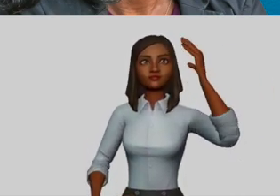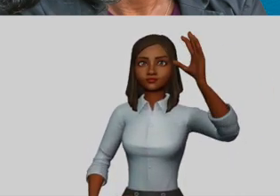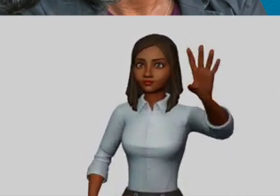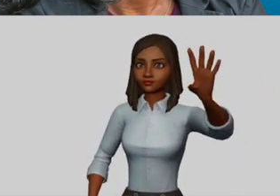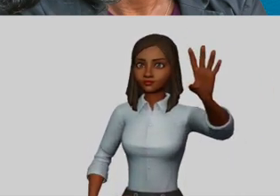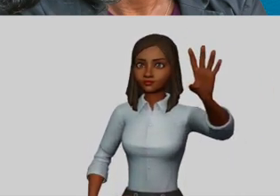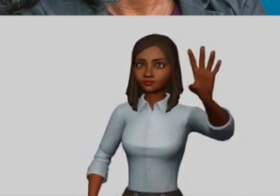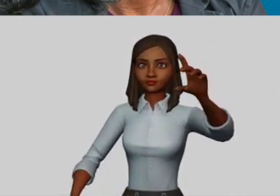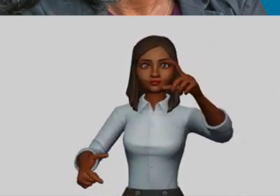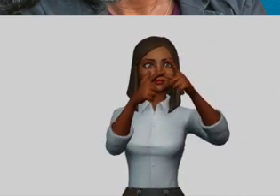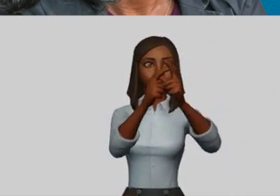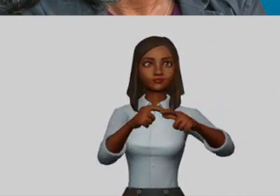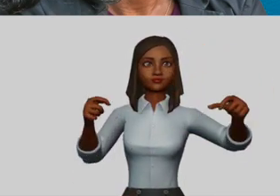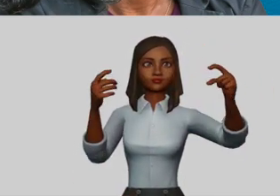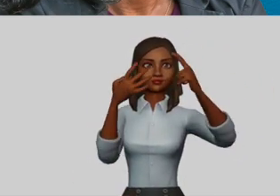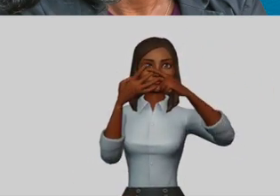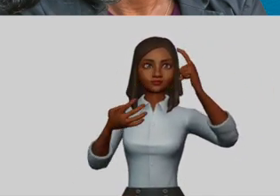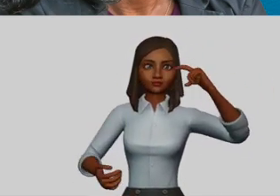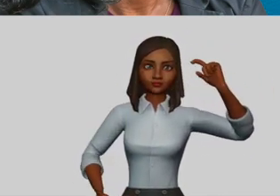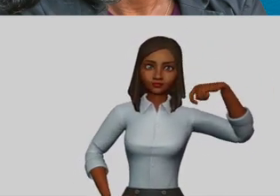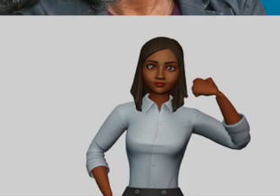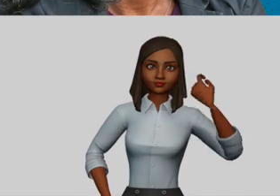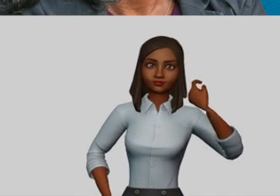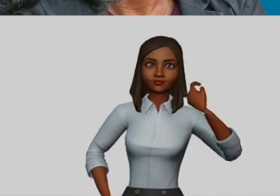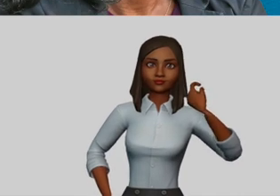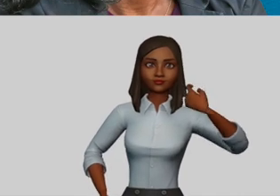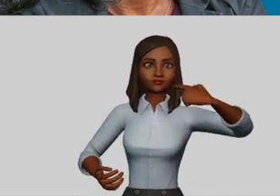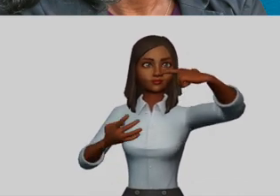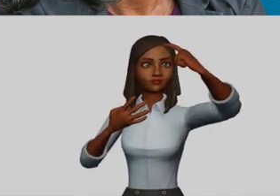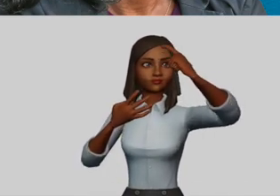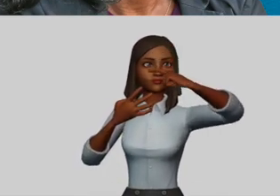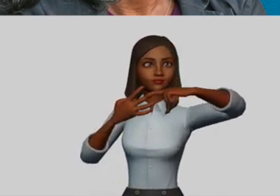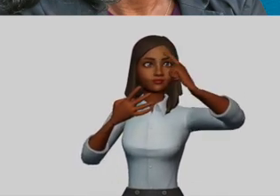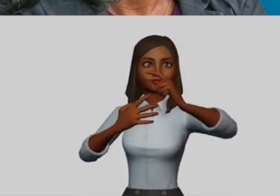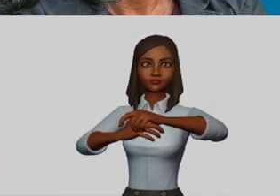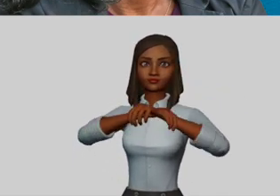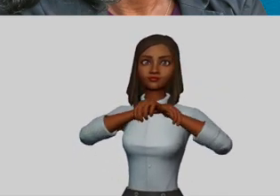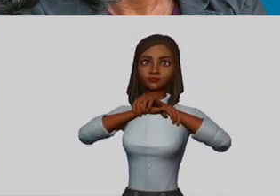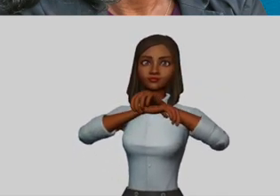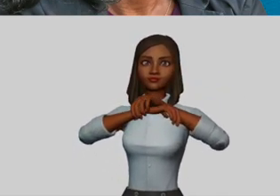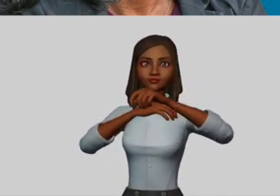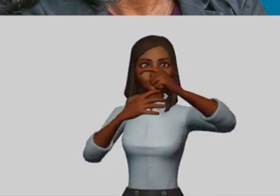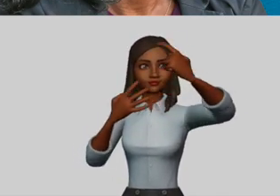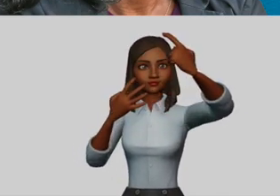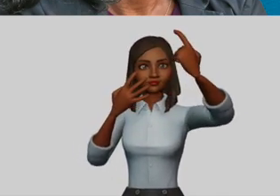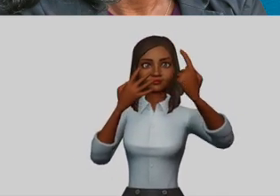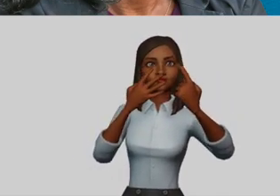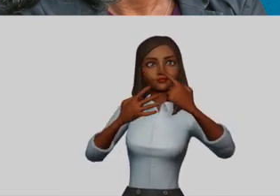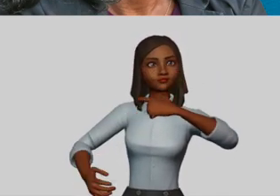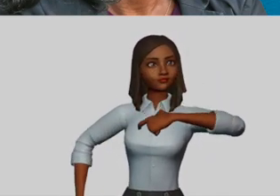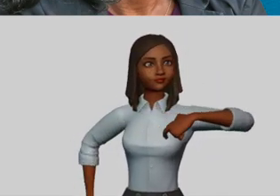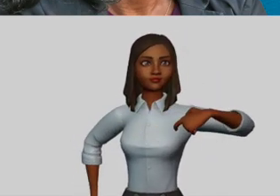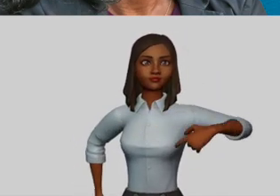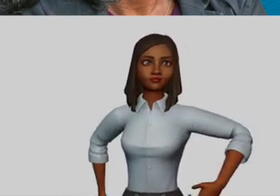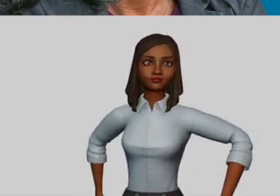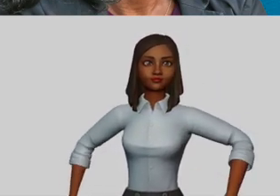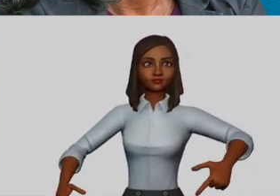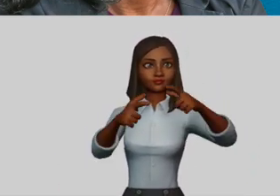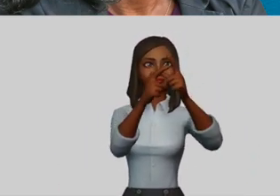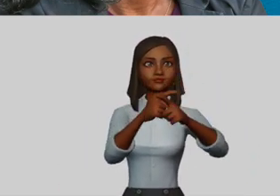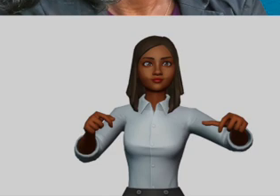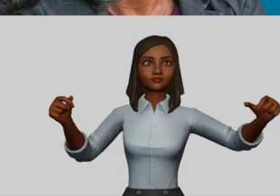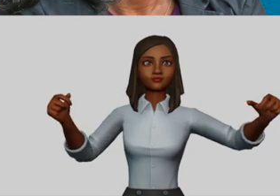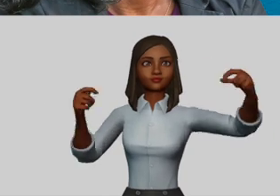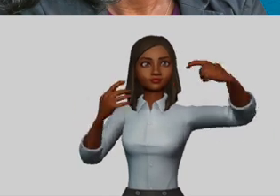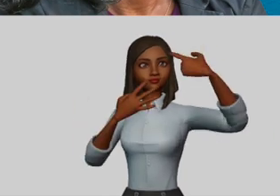Bienvenidos al episodio número 39 de Dominicans in Tech, el podcast. Yo soy Jonathan Burnigal, director de gabinete del Ministerio de